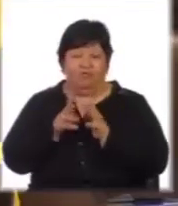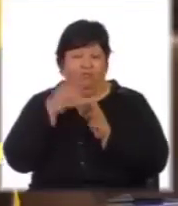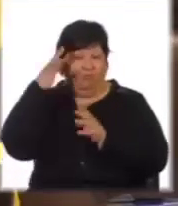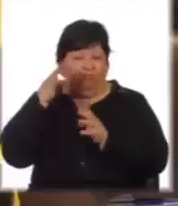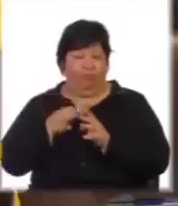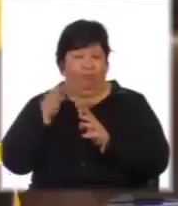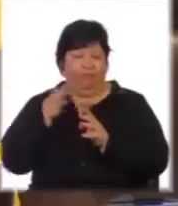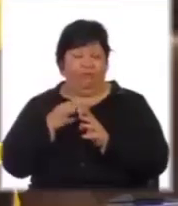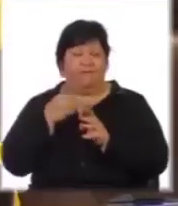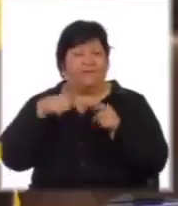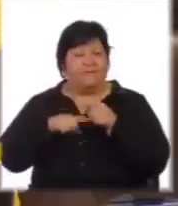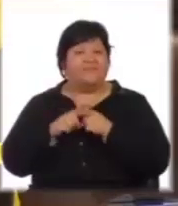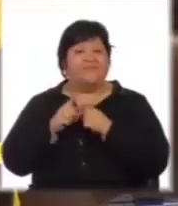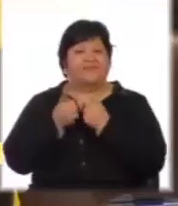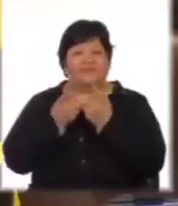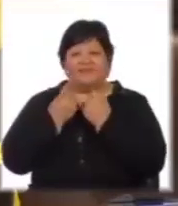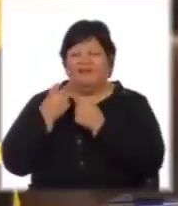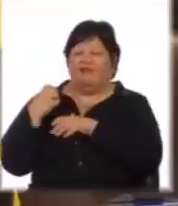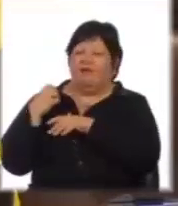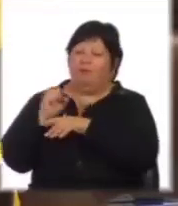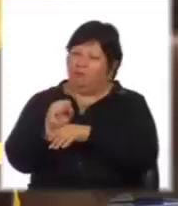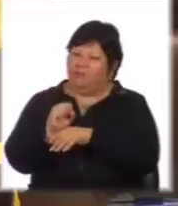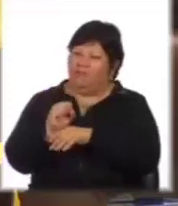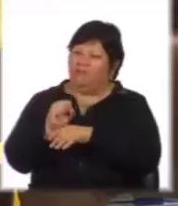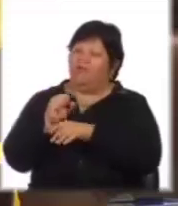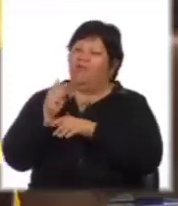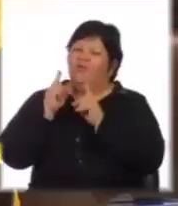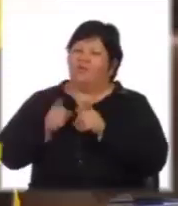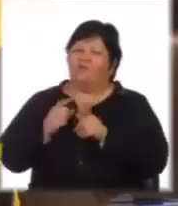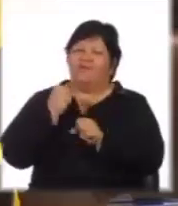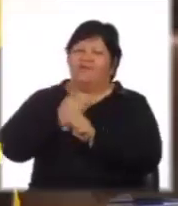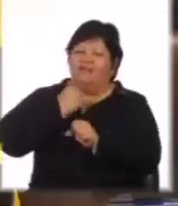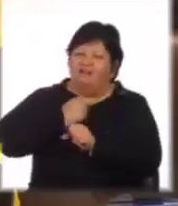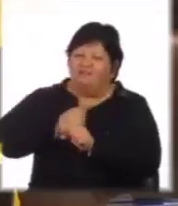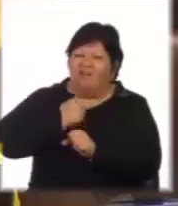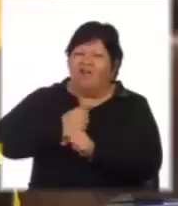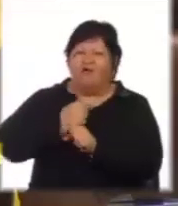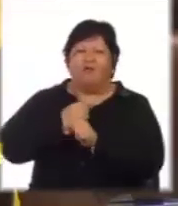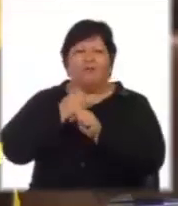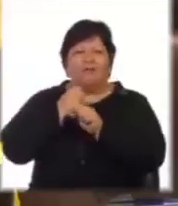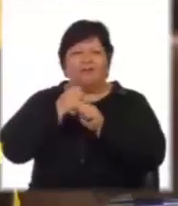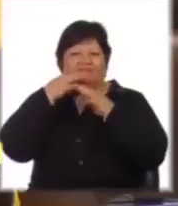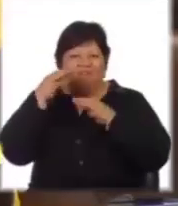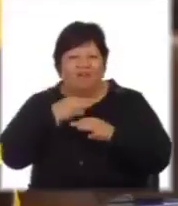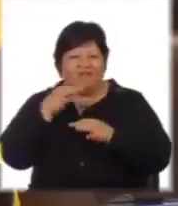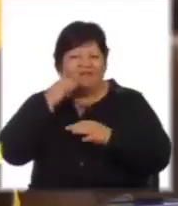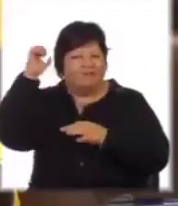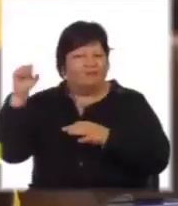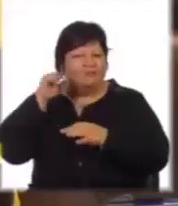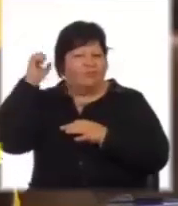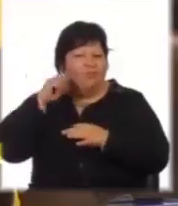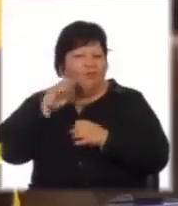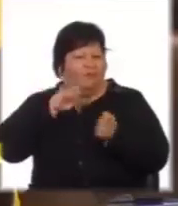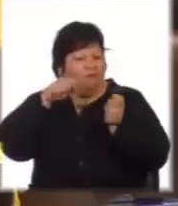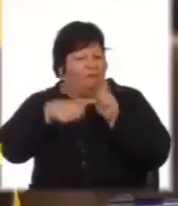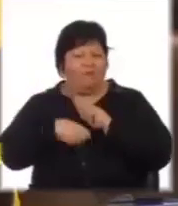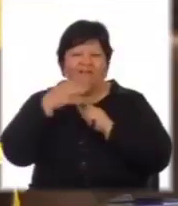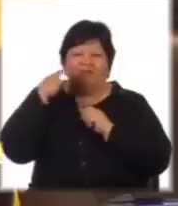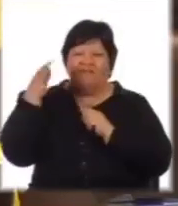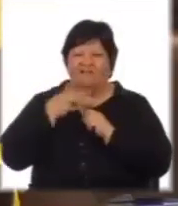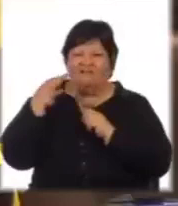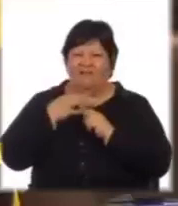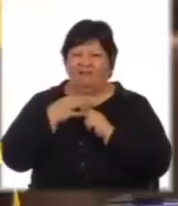de compromiso y de mucho trabajo para poder hacer nuestros sueños realidad en ese marco